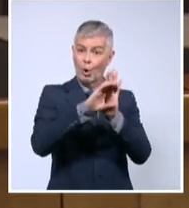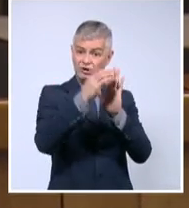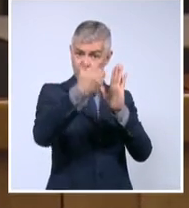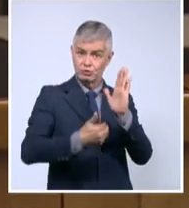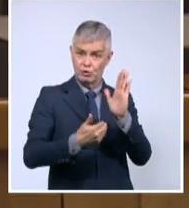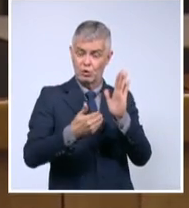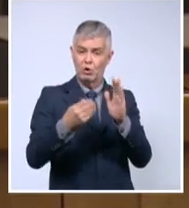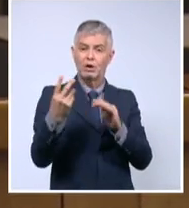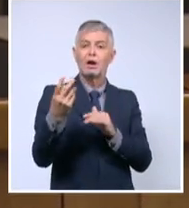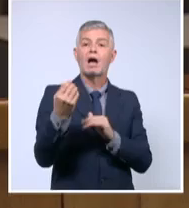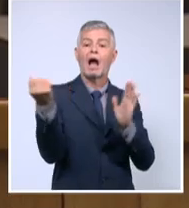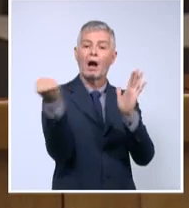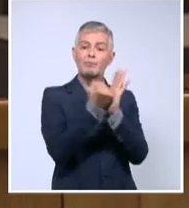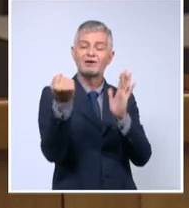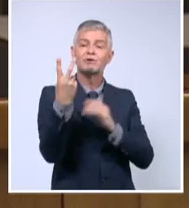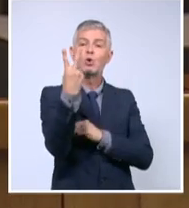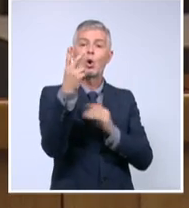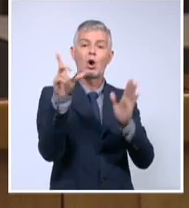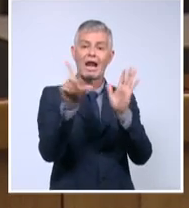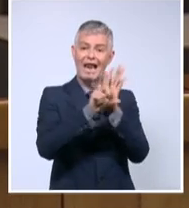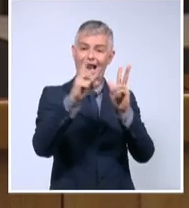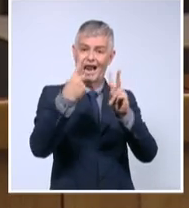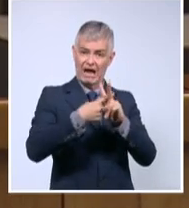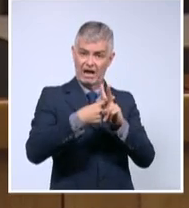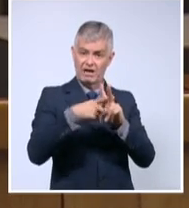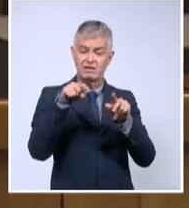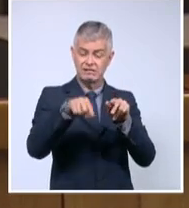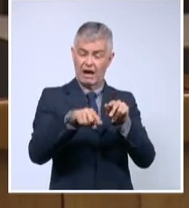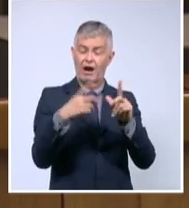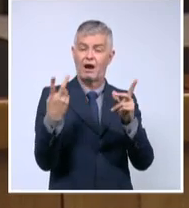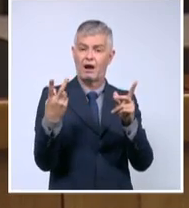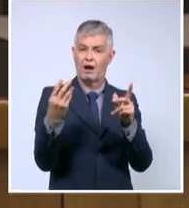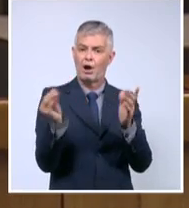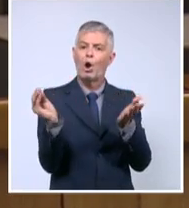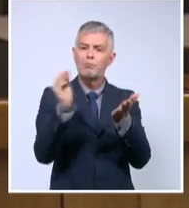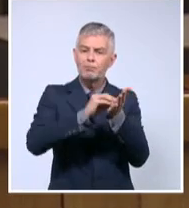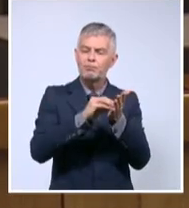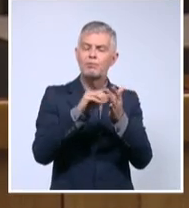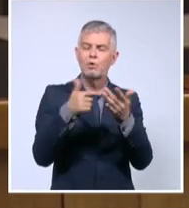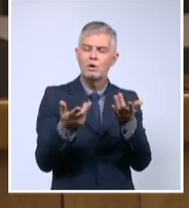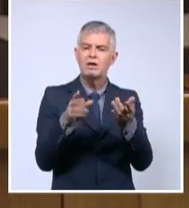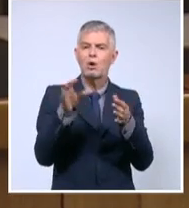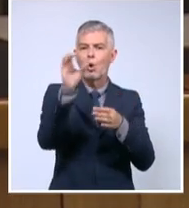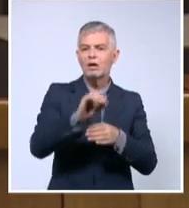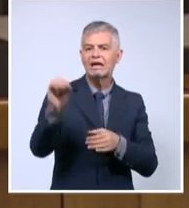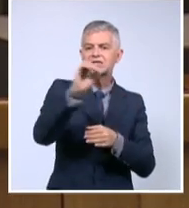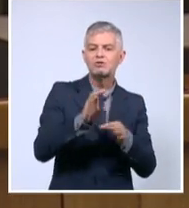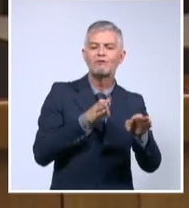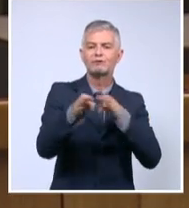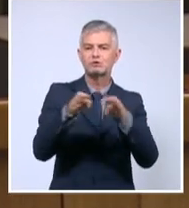importantes leyes que vienen a cumplimentar las normas requeridas para la organización y funcionamiento